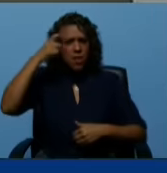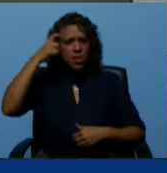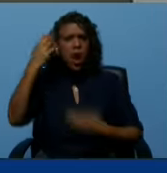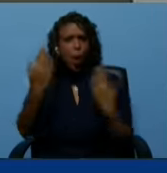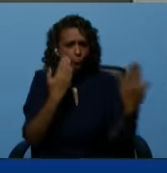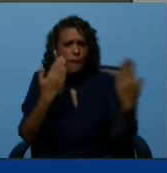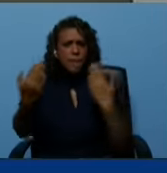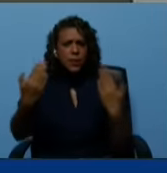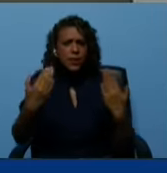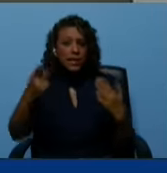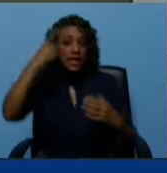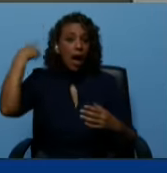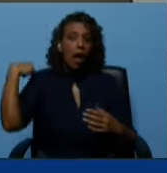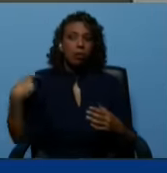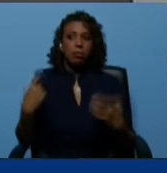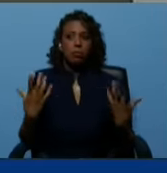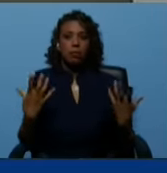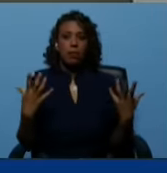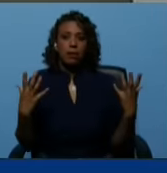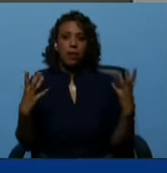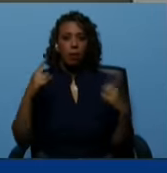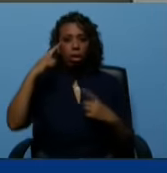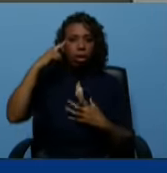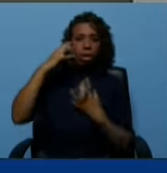comparando con la película del exorcista,